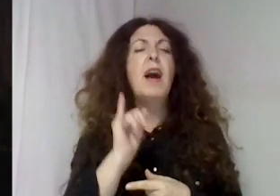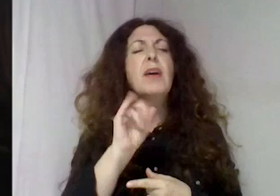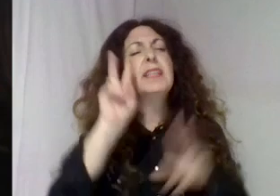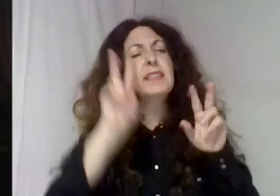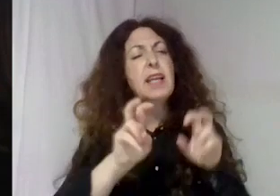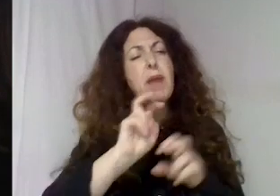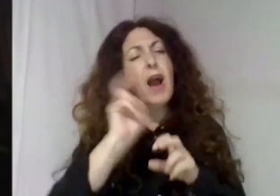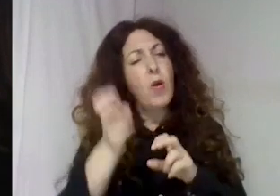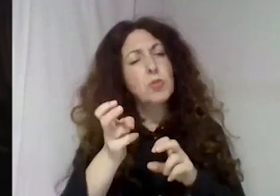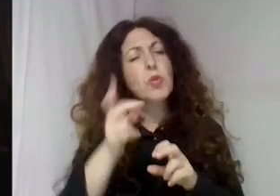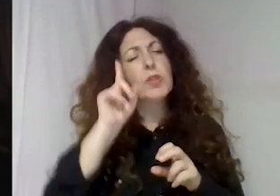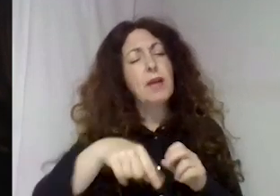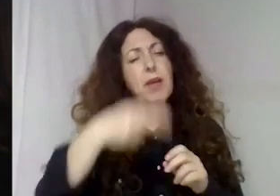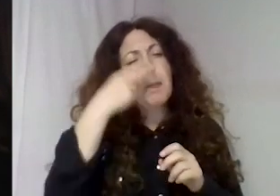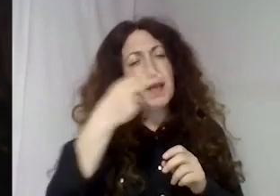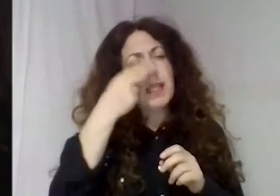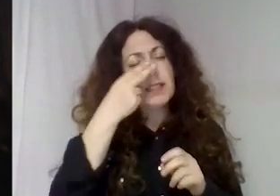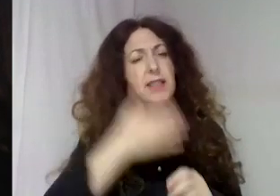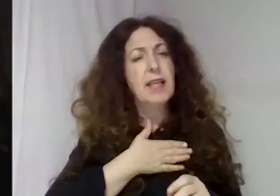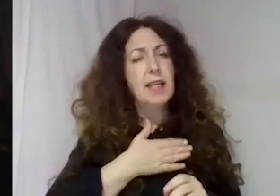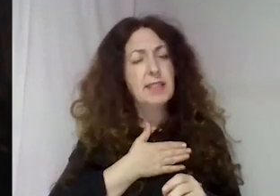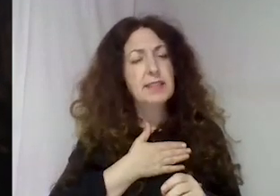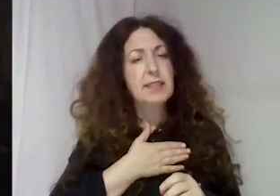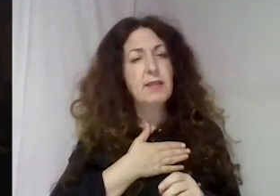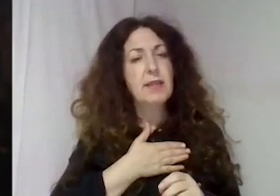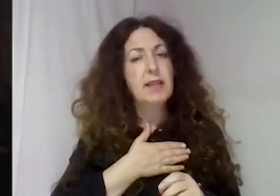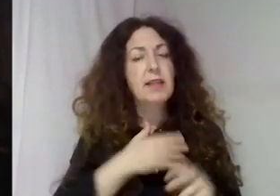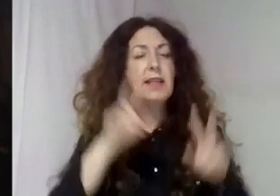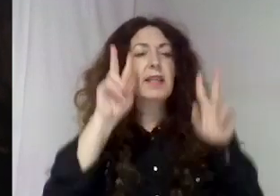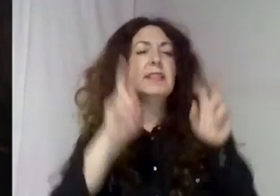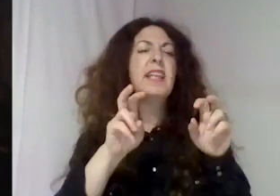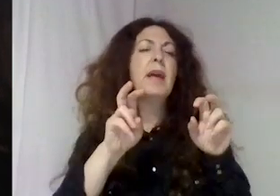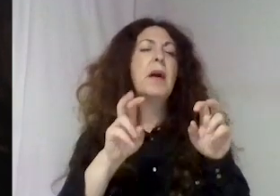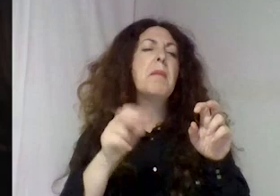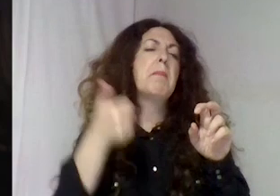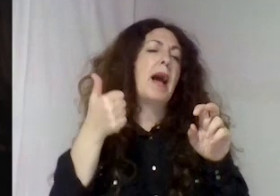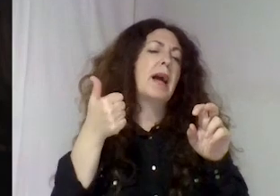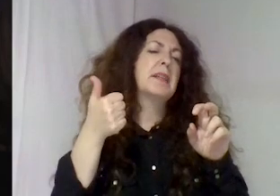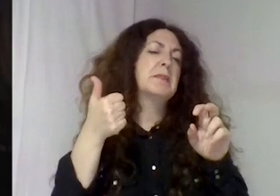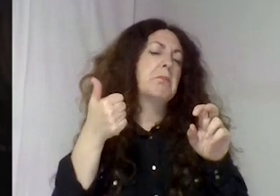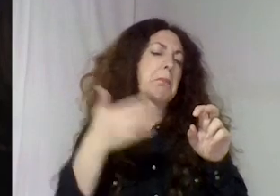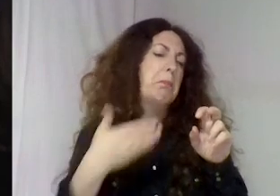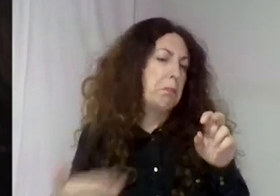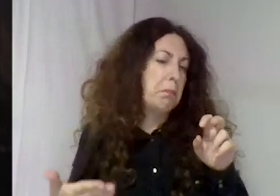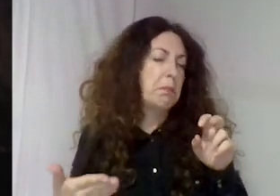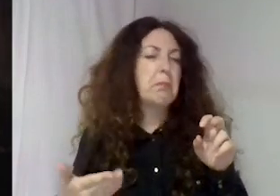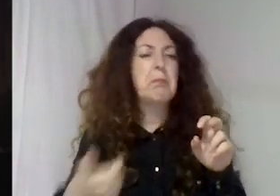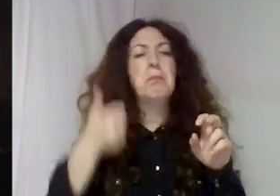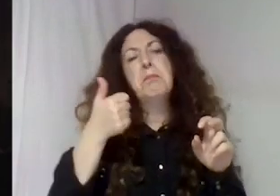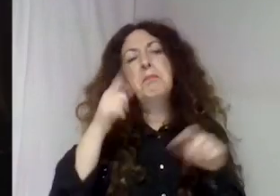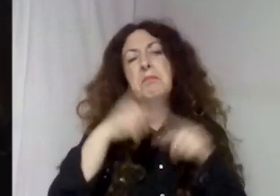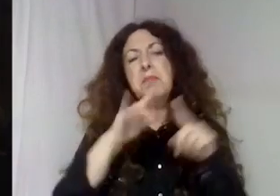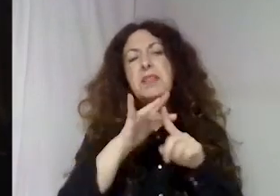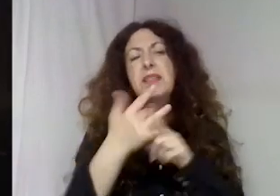Desde mi punto de vista, hay un tema interesante en el nombre del seminario, ¿no? Y